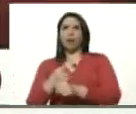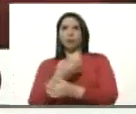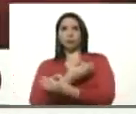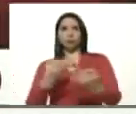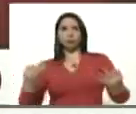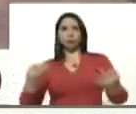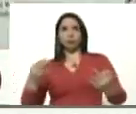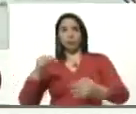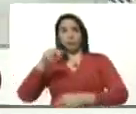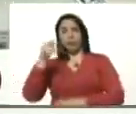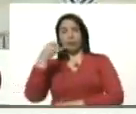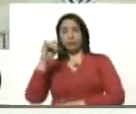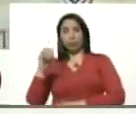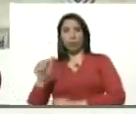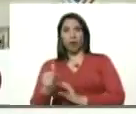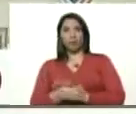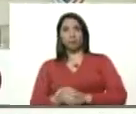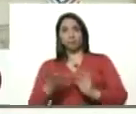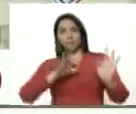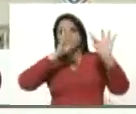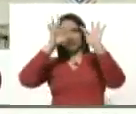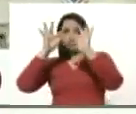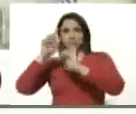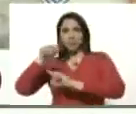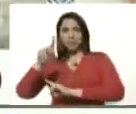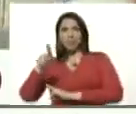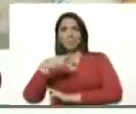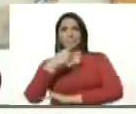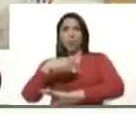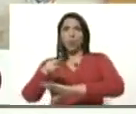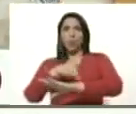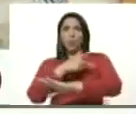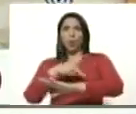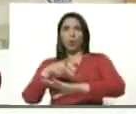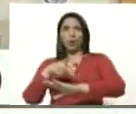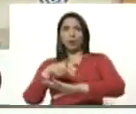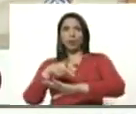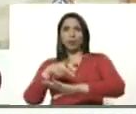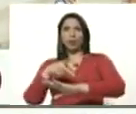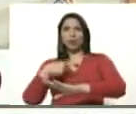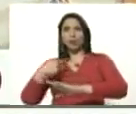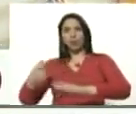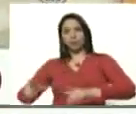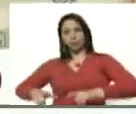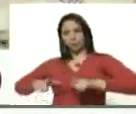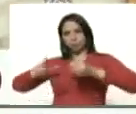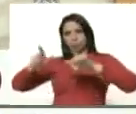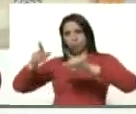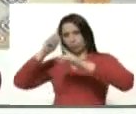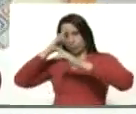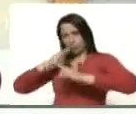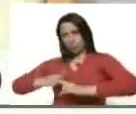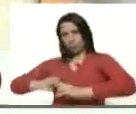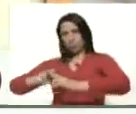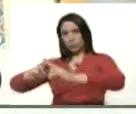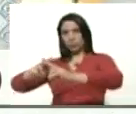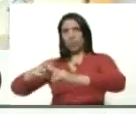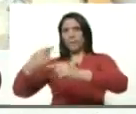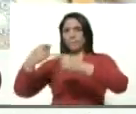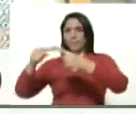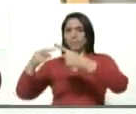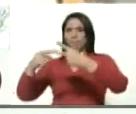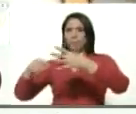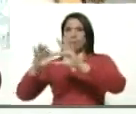Aquiles y de su legado poético. Yo me honro en entregarle a Aida Nasoa, a Tamaica